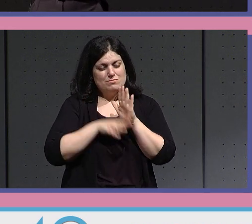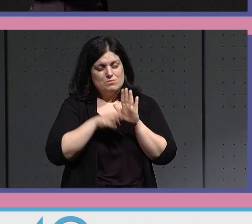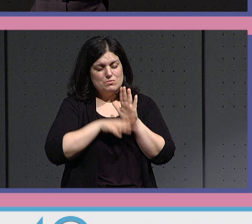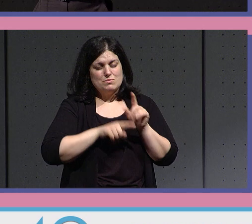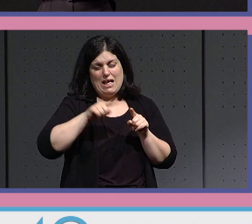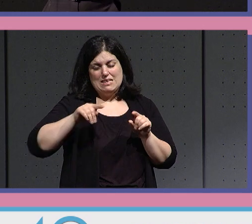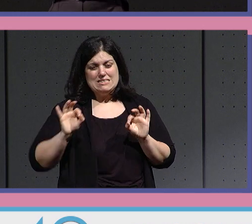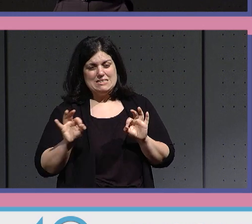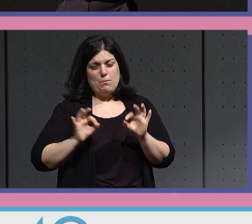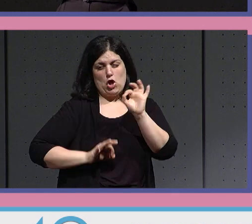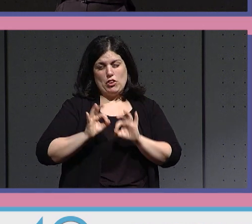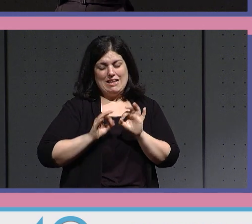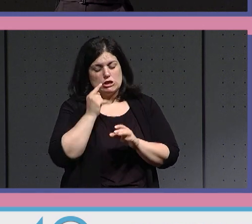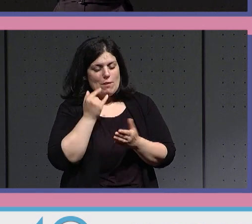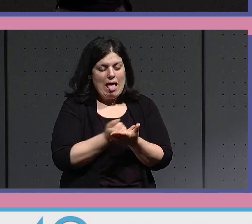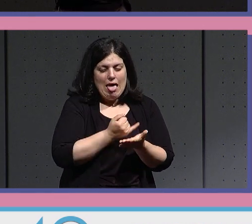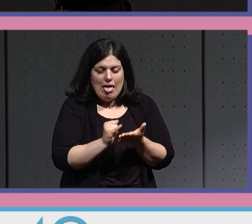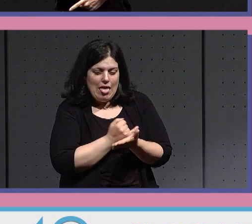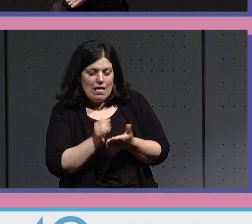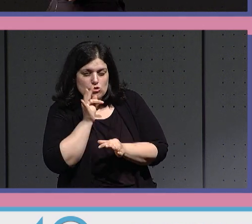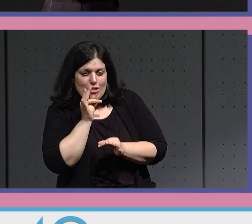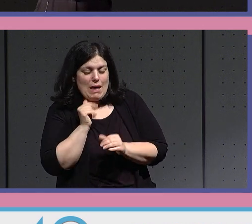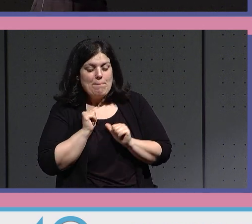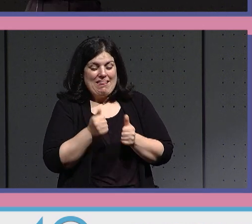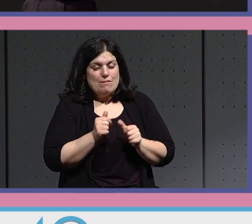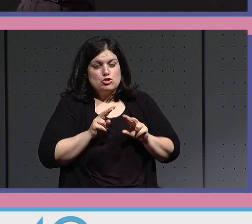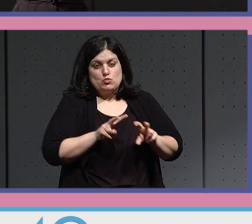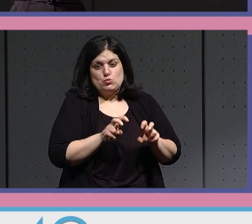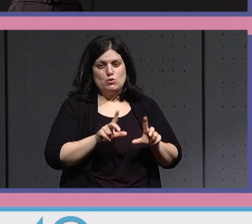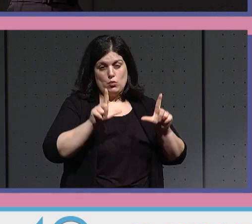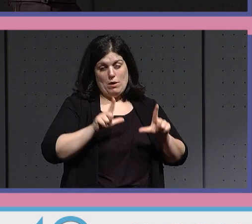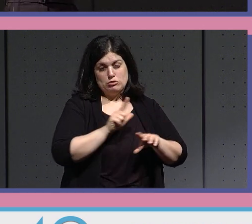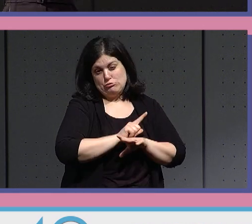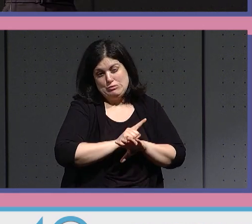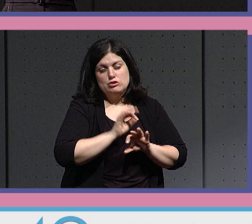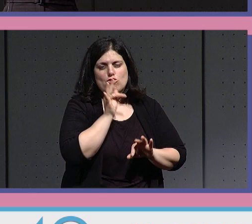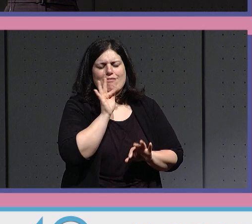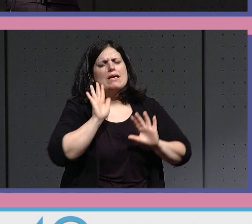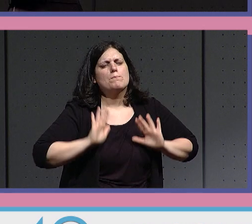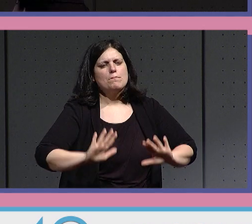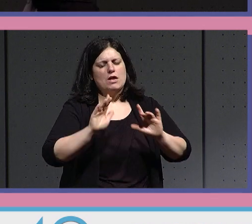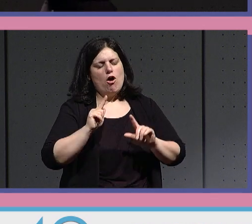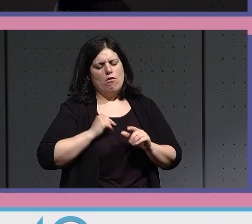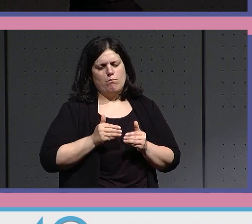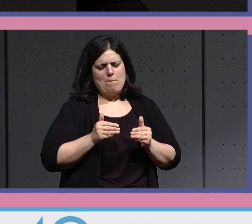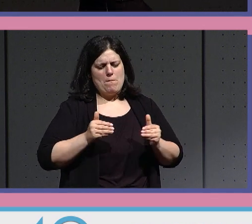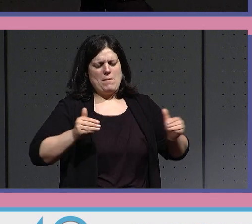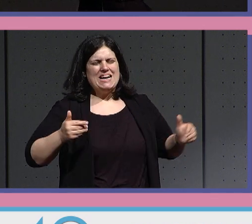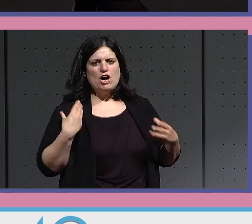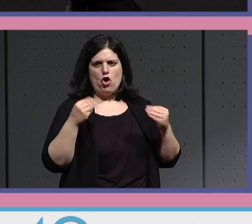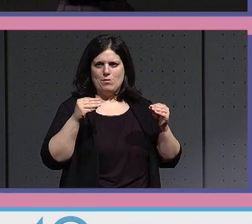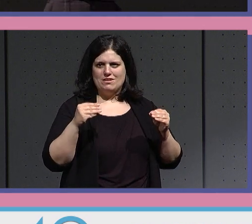porque ahora empezamos a hacer estos estudios y ahora sabemos que todavía en nuestras muestras tenemos más personas con TEA